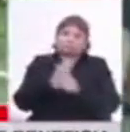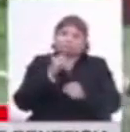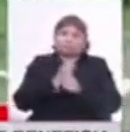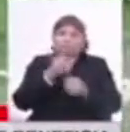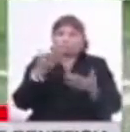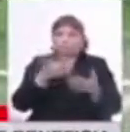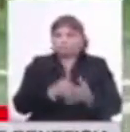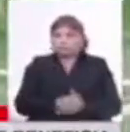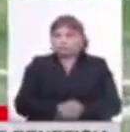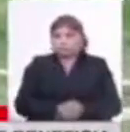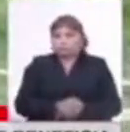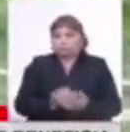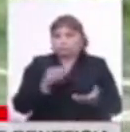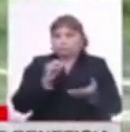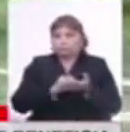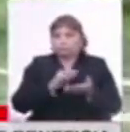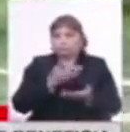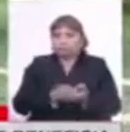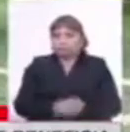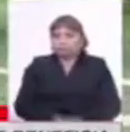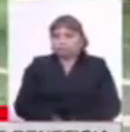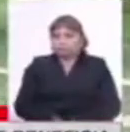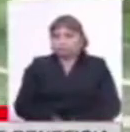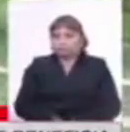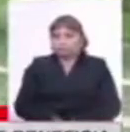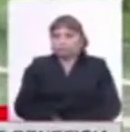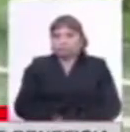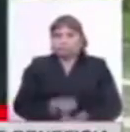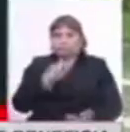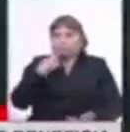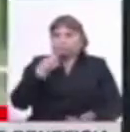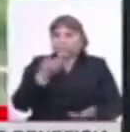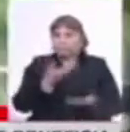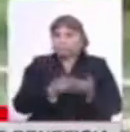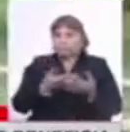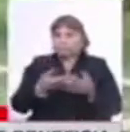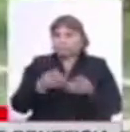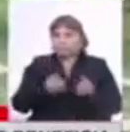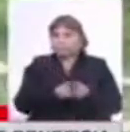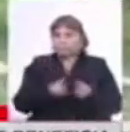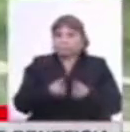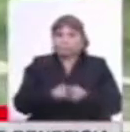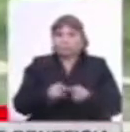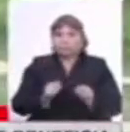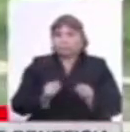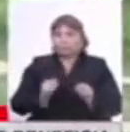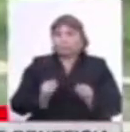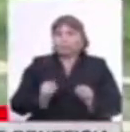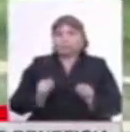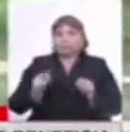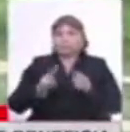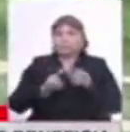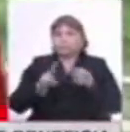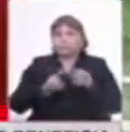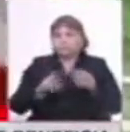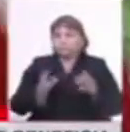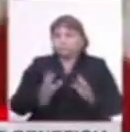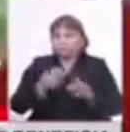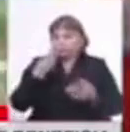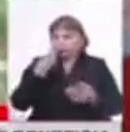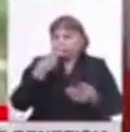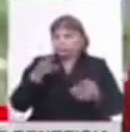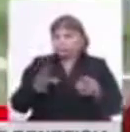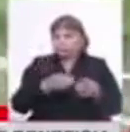su peluquero. Se gasta 70,000 anual en peluquería, porque ella tiene que estar regia. ¿Regia para qué? ¿Regia para